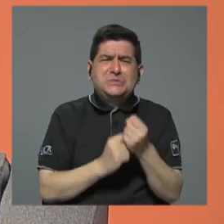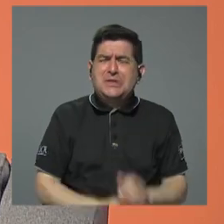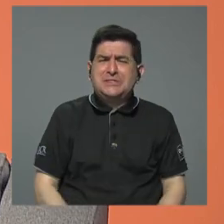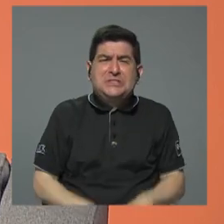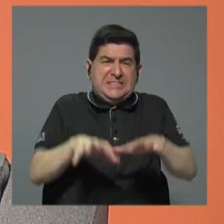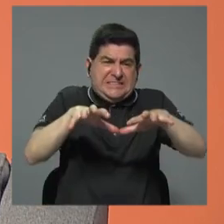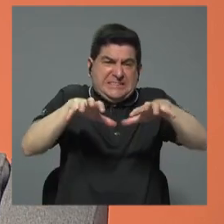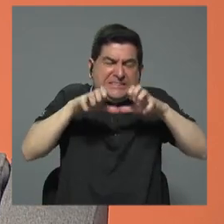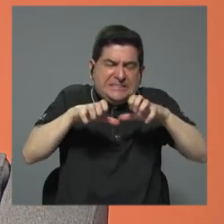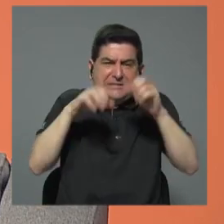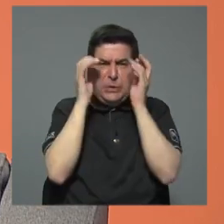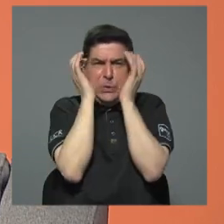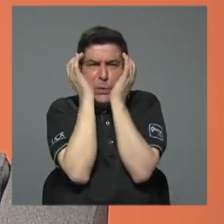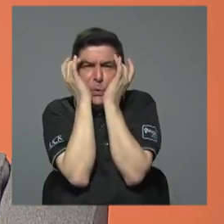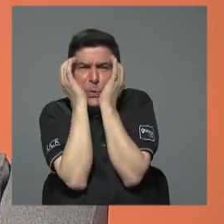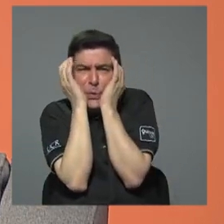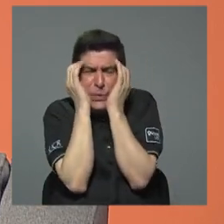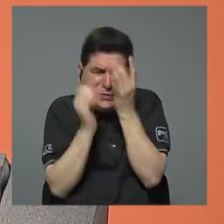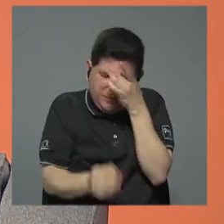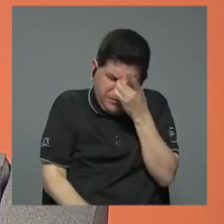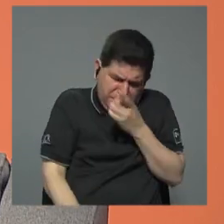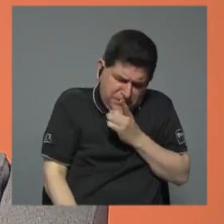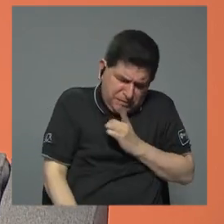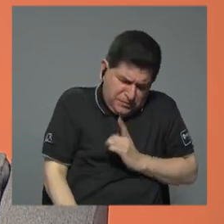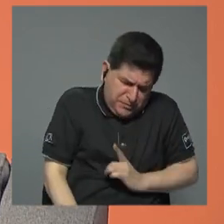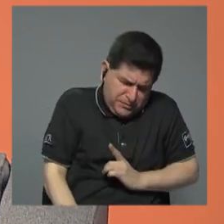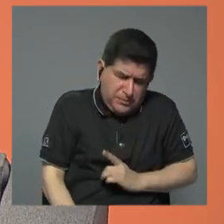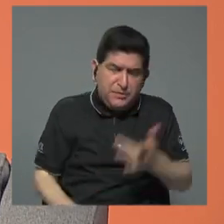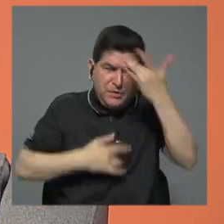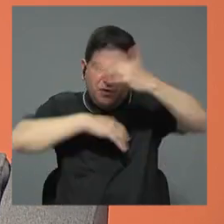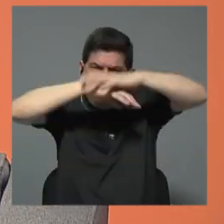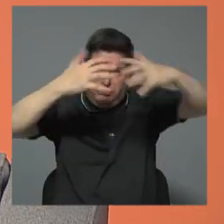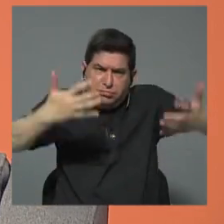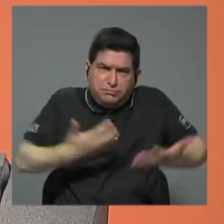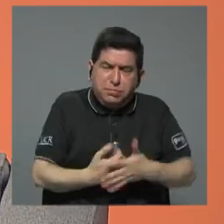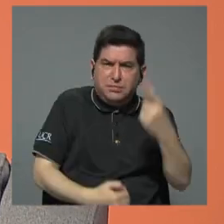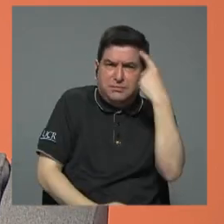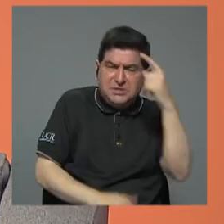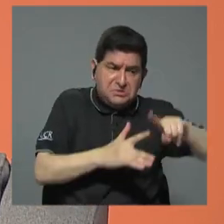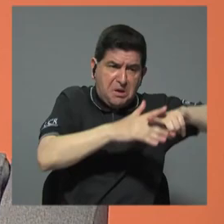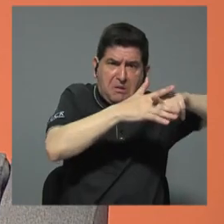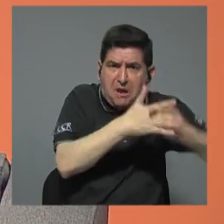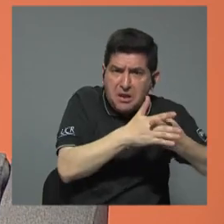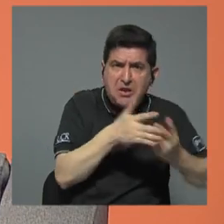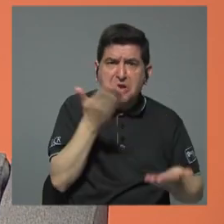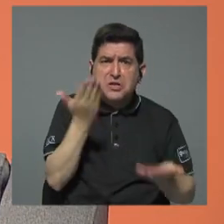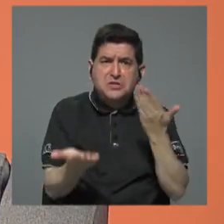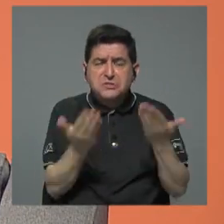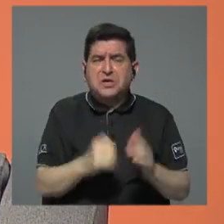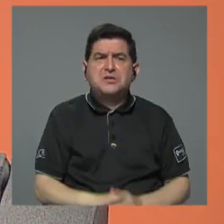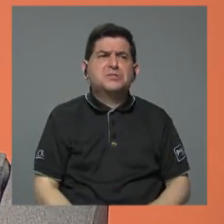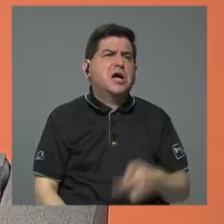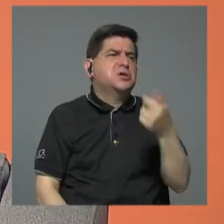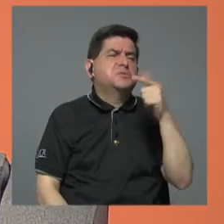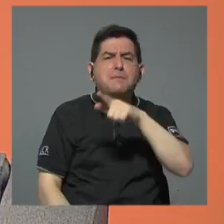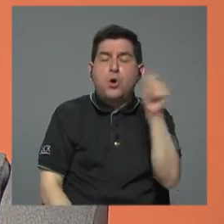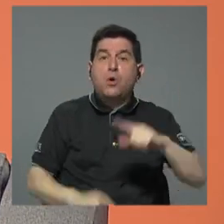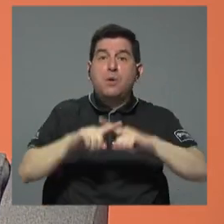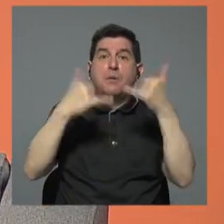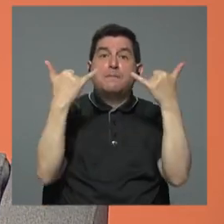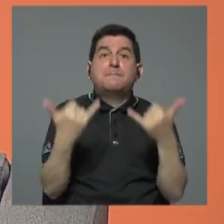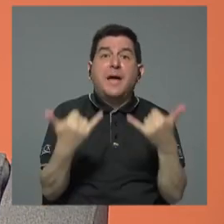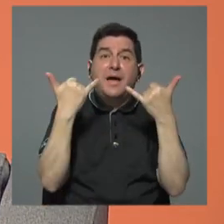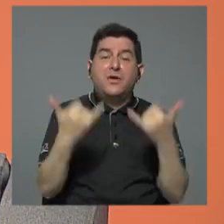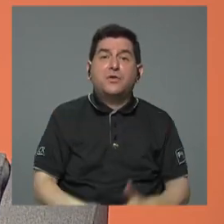estrés, más cuadros de ansiedad, más cuadros de depresión. Una pandemia que pensábamos al inicio que iba a tardar solo unos cuantos meses, ya llevamos